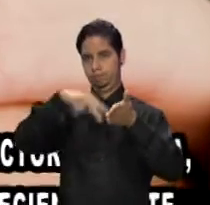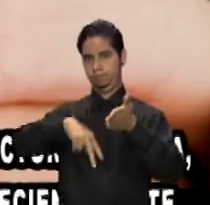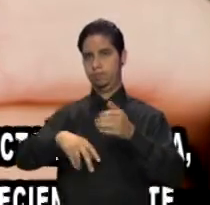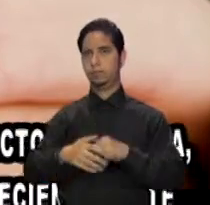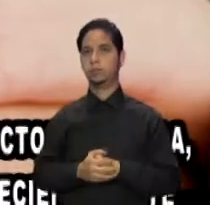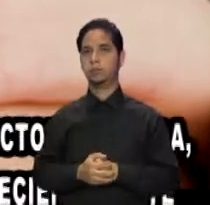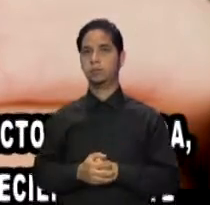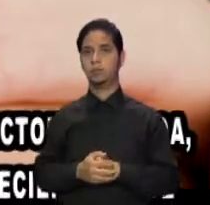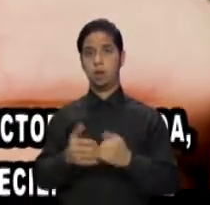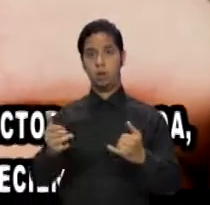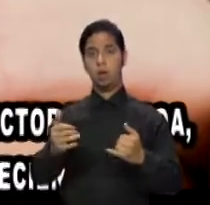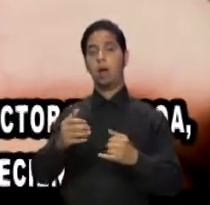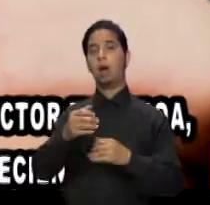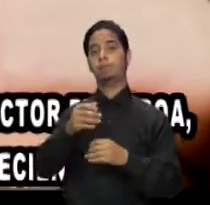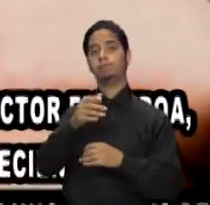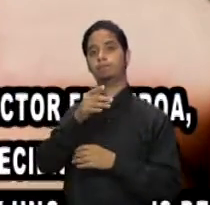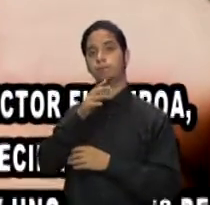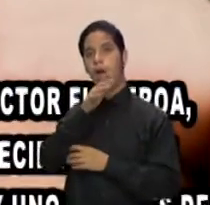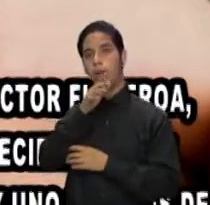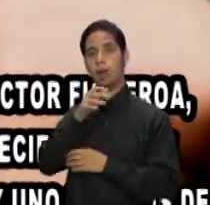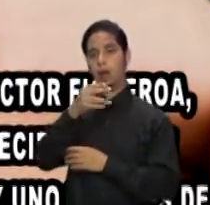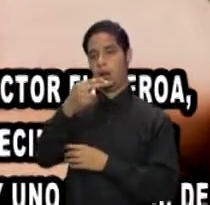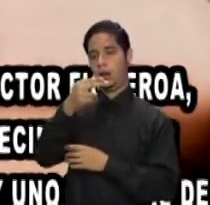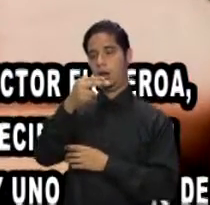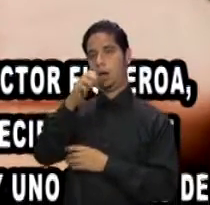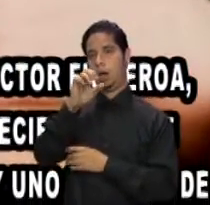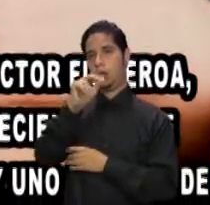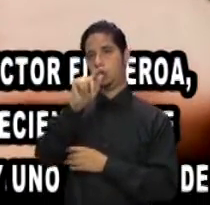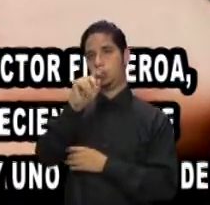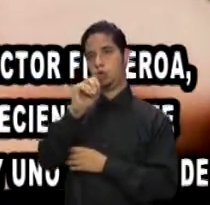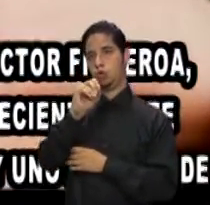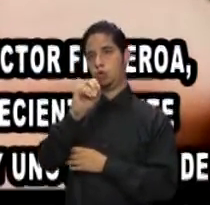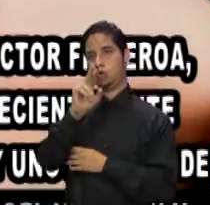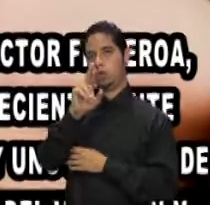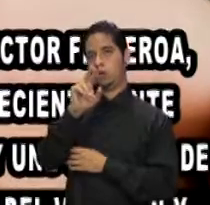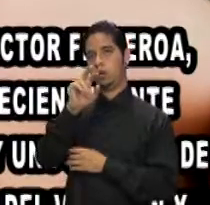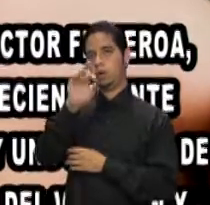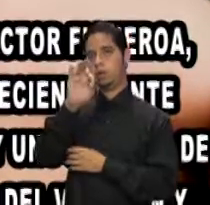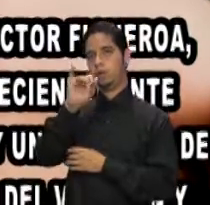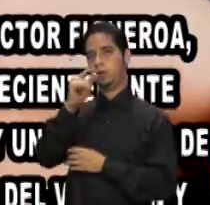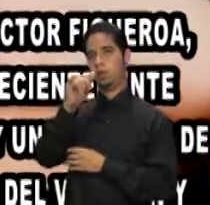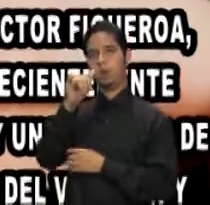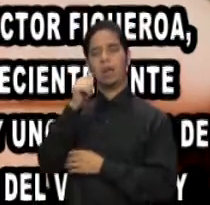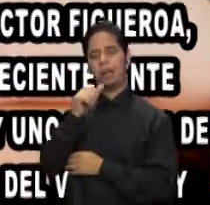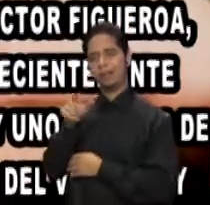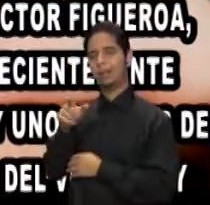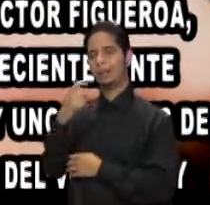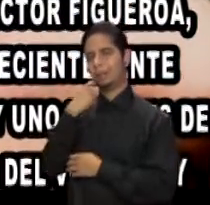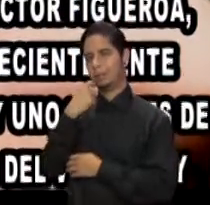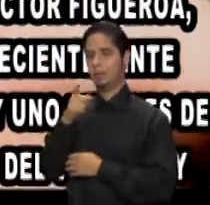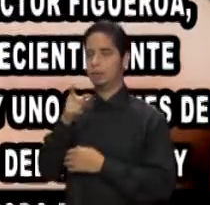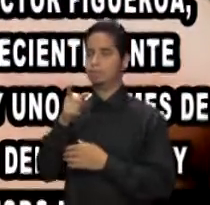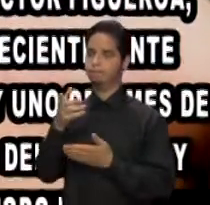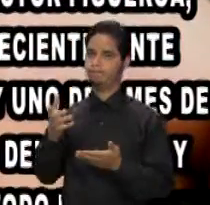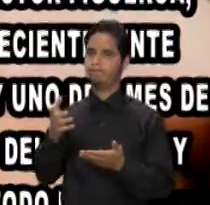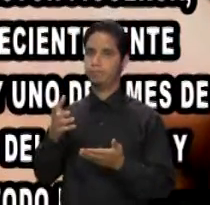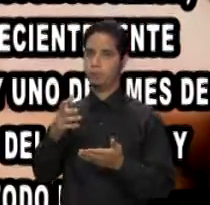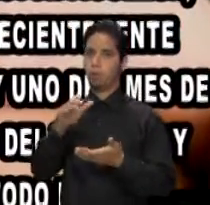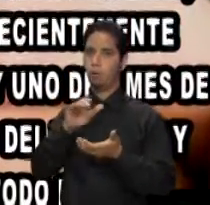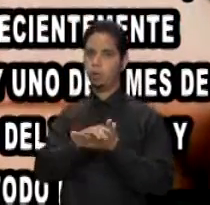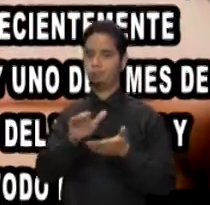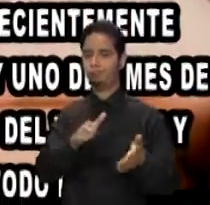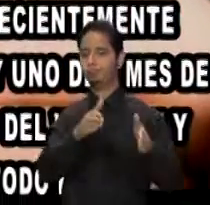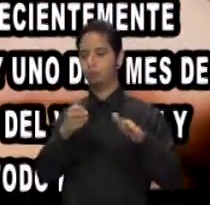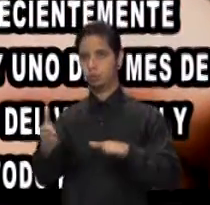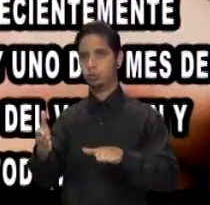Héctor Figueroa, esposo de Nazmi Falcón, quien recientemente falleció dejando un niño de 6 años y uno de un mes de nacido.